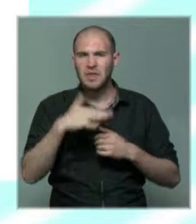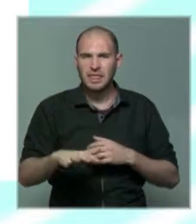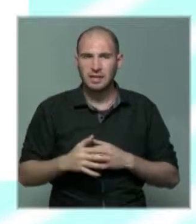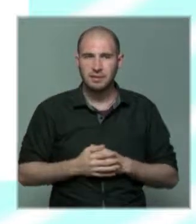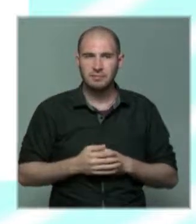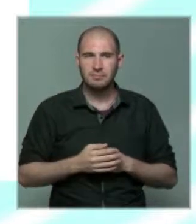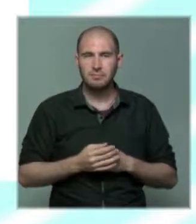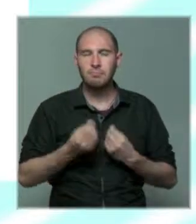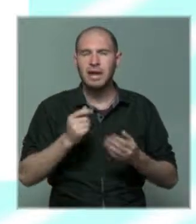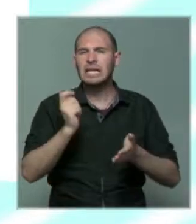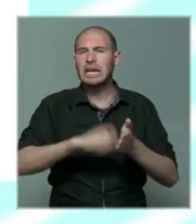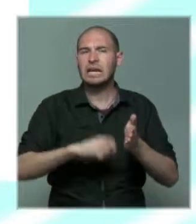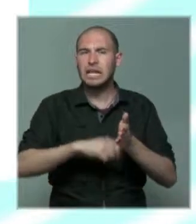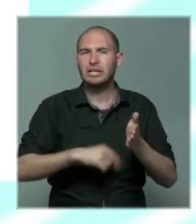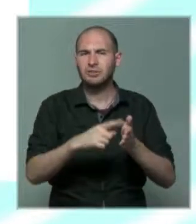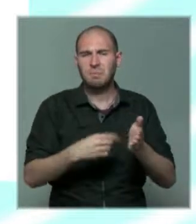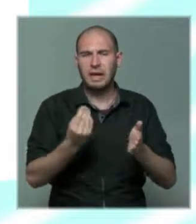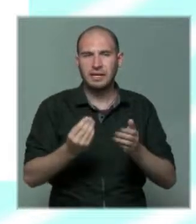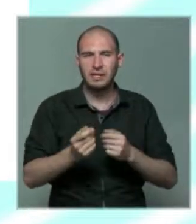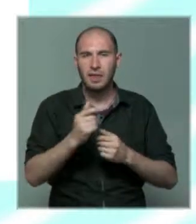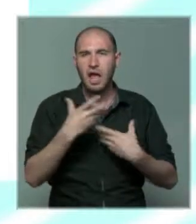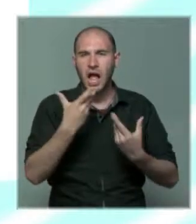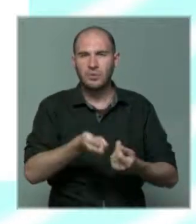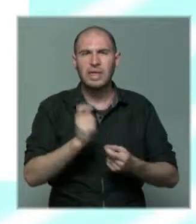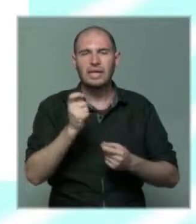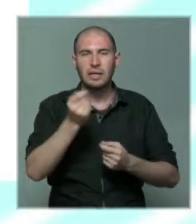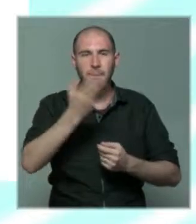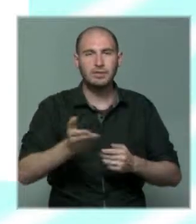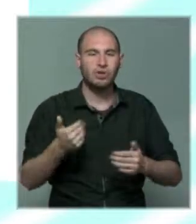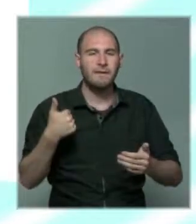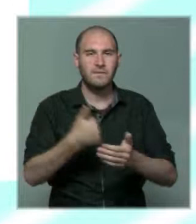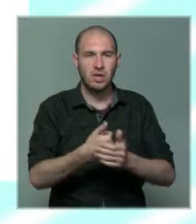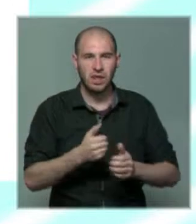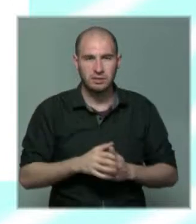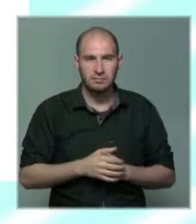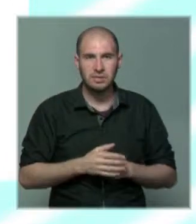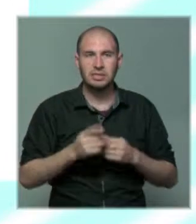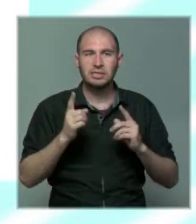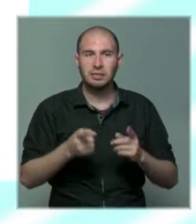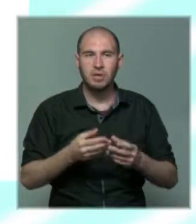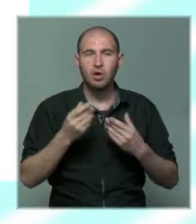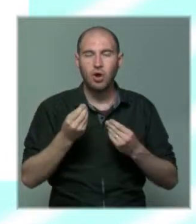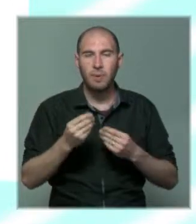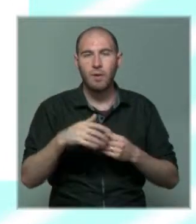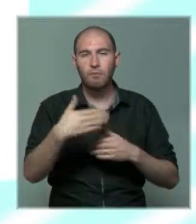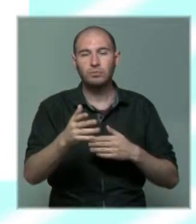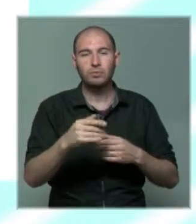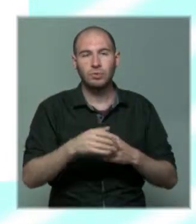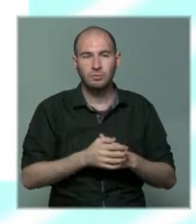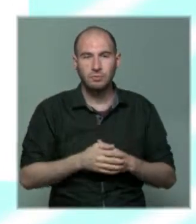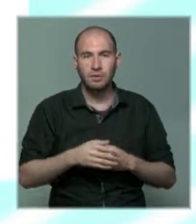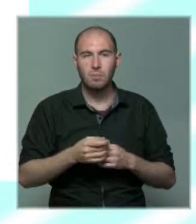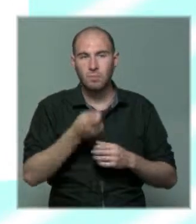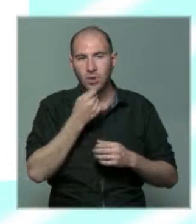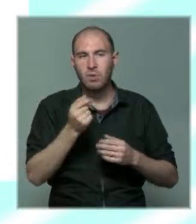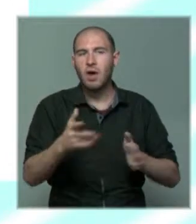entienden para qué serviría un registro que permita conocer quiénes son los agresores sexuales y en qué forma podría ayudar a prevenir futuros